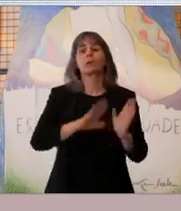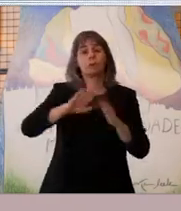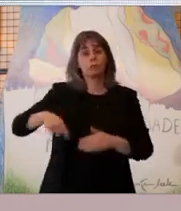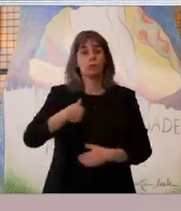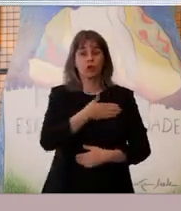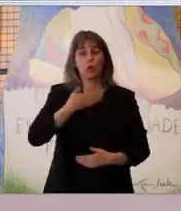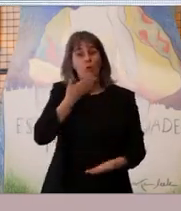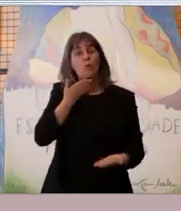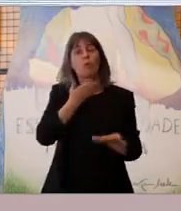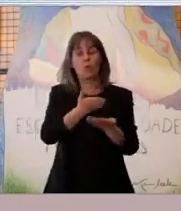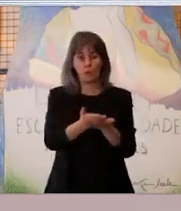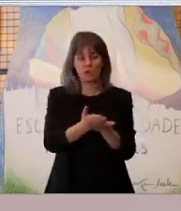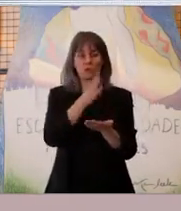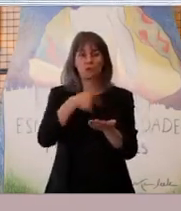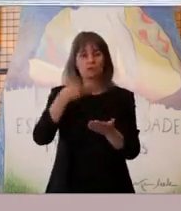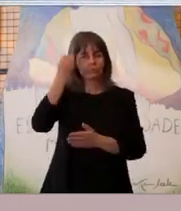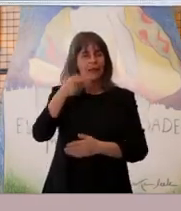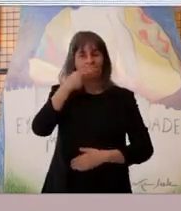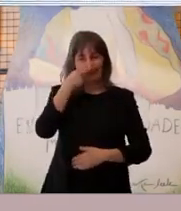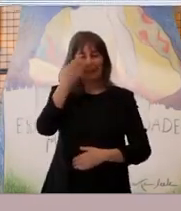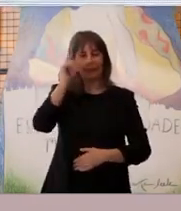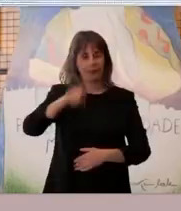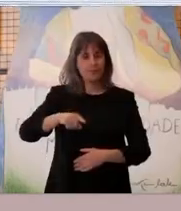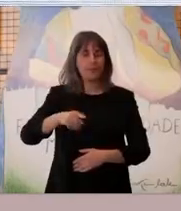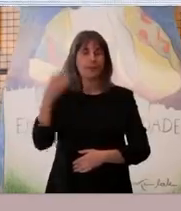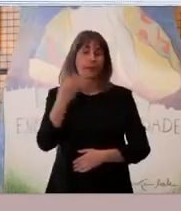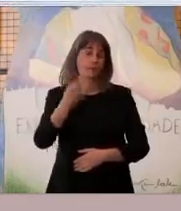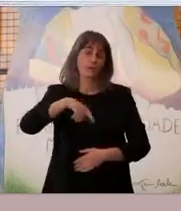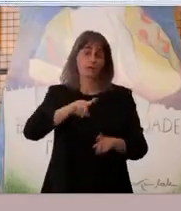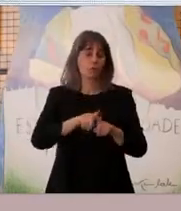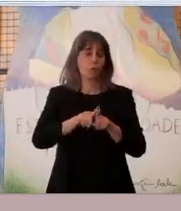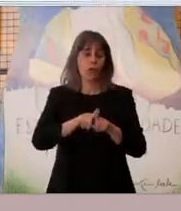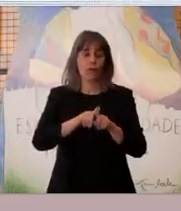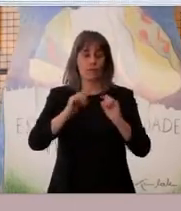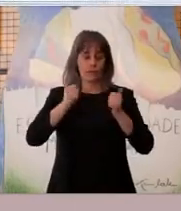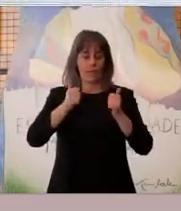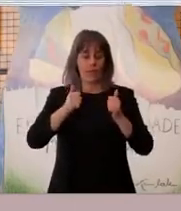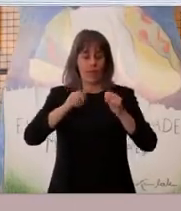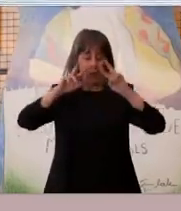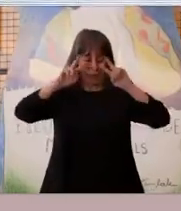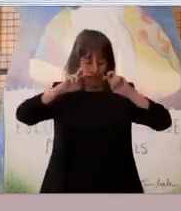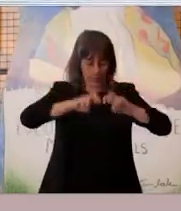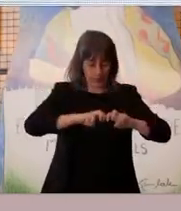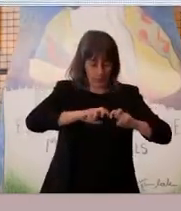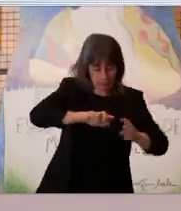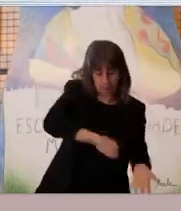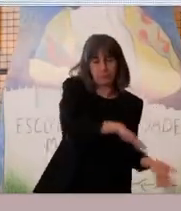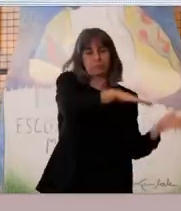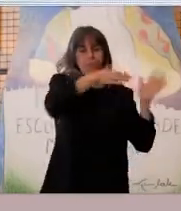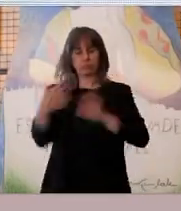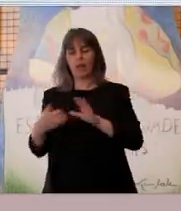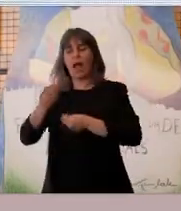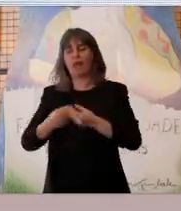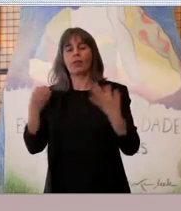hacer propuestas no porque creo que es interesante también que demos el salto del Análisis también a qué podemos hacer pues para